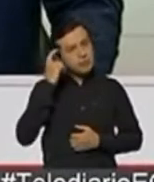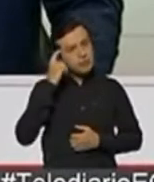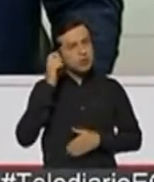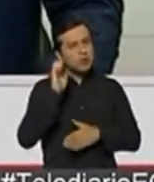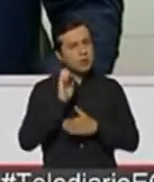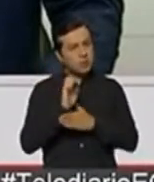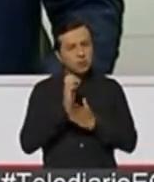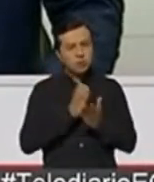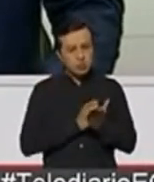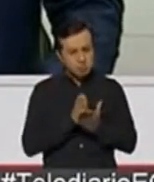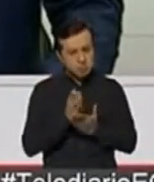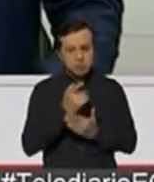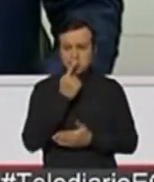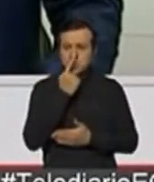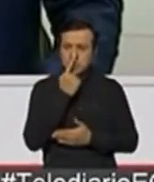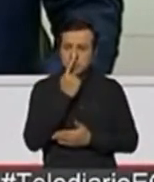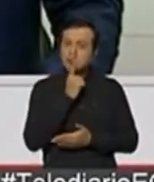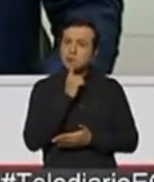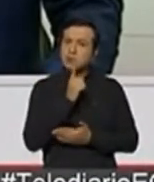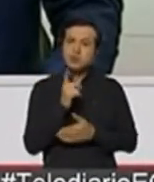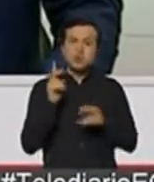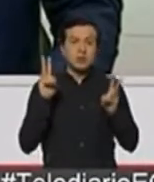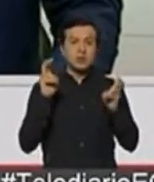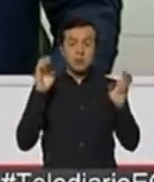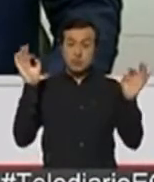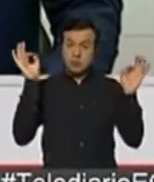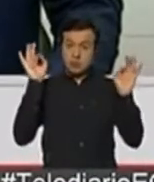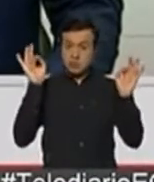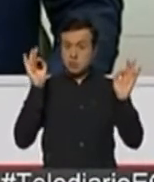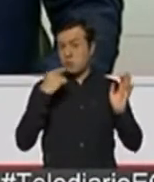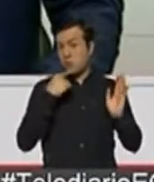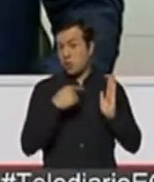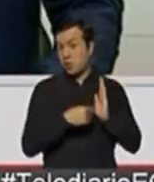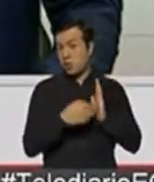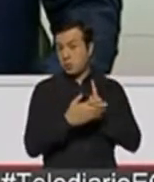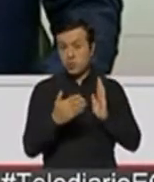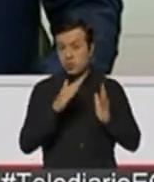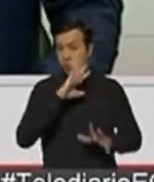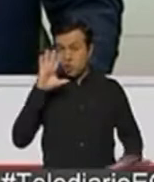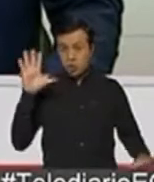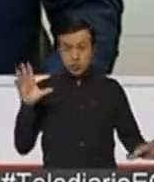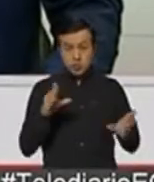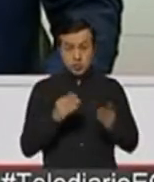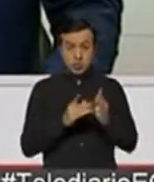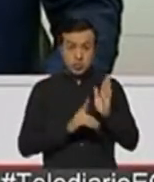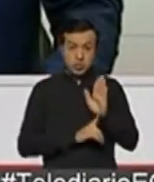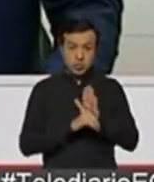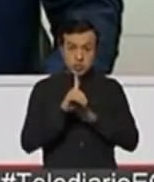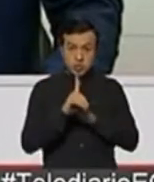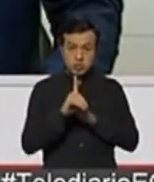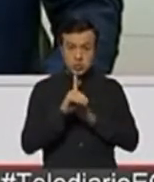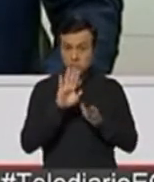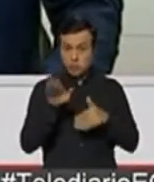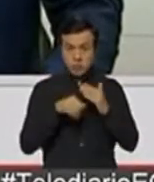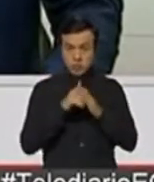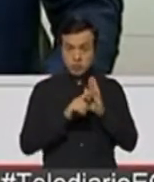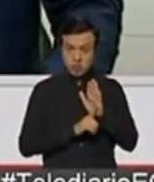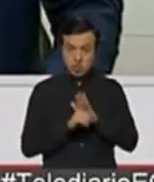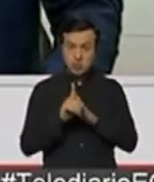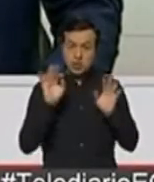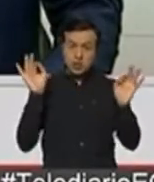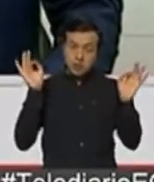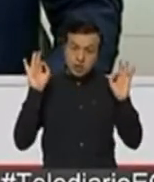dado caminos interesantes en materia energética, es decir, todo lo que ha sido el desarrollo de